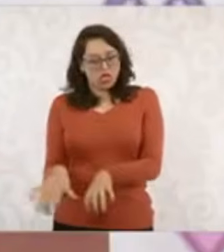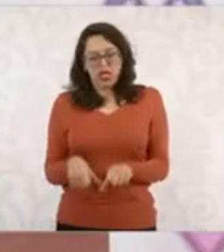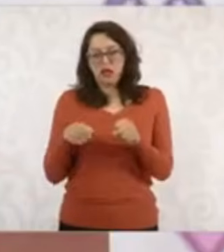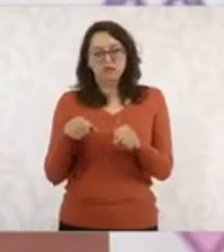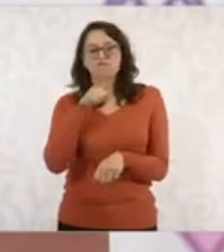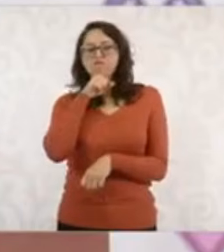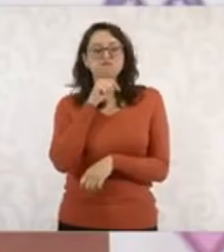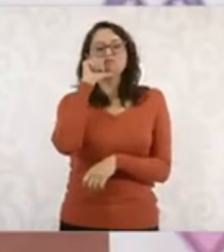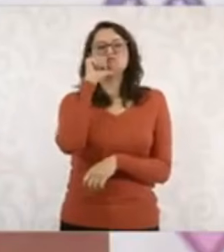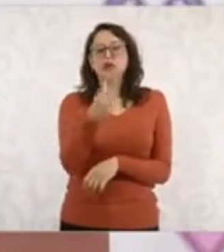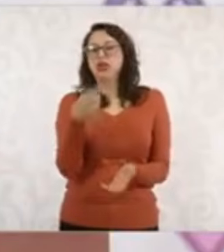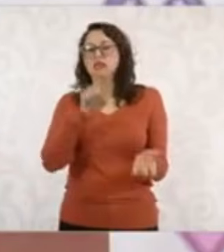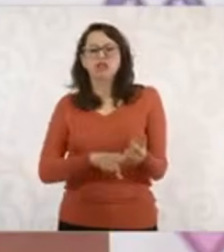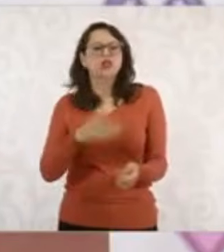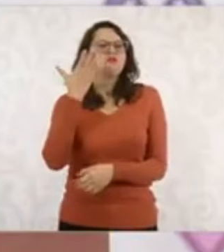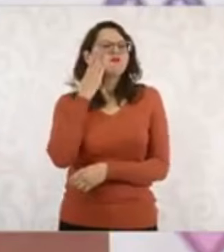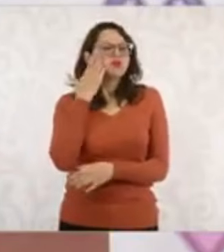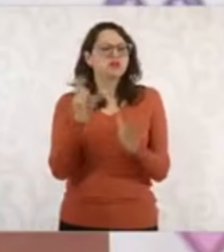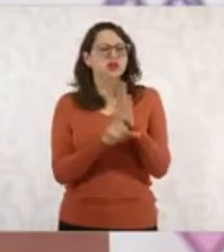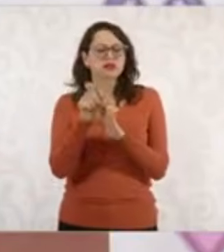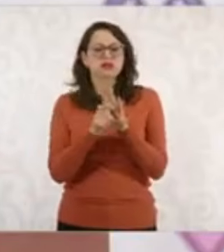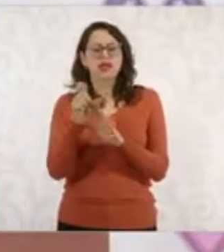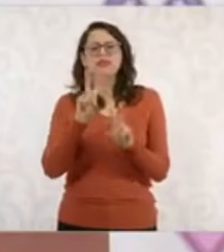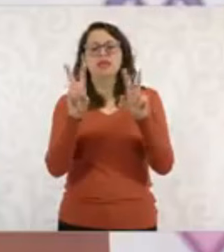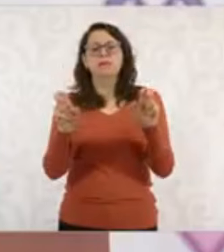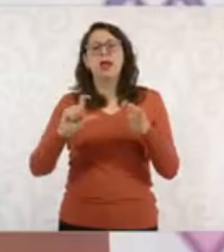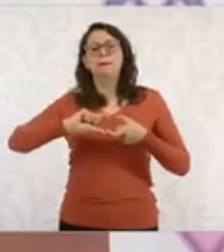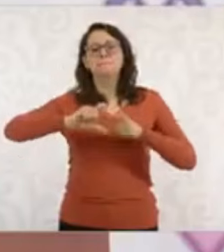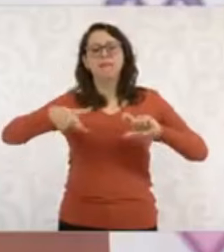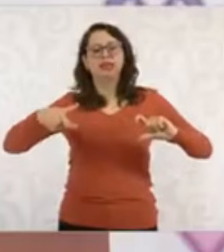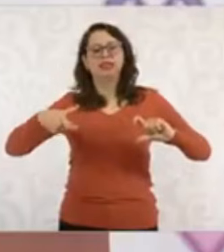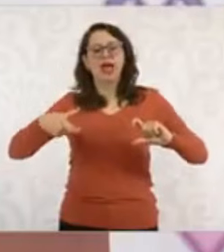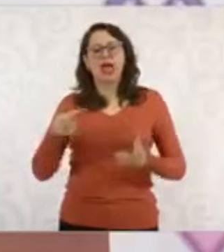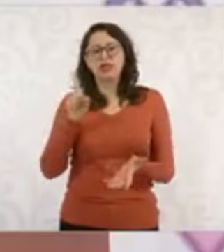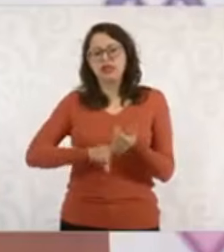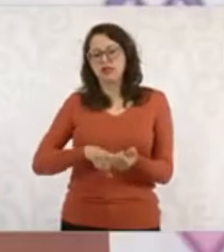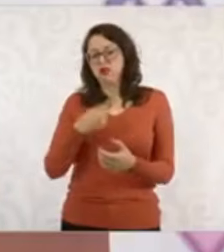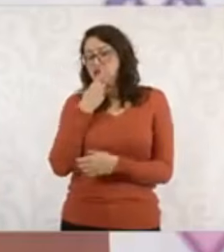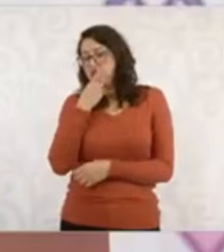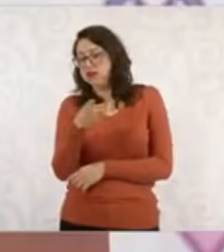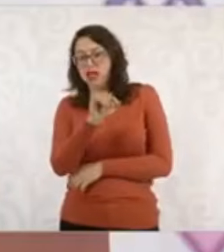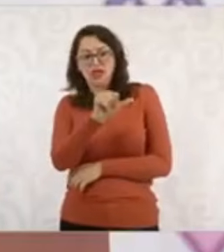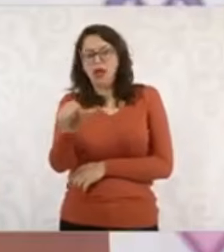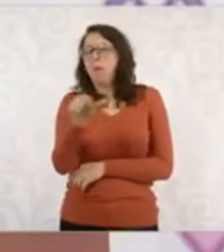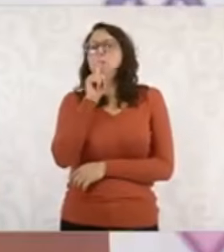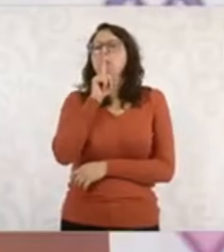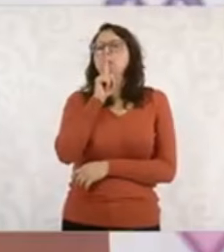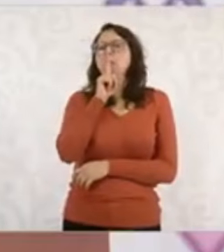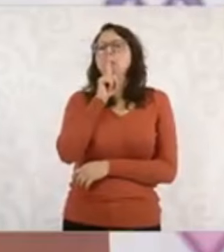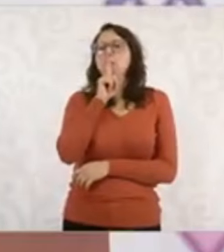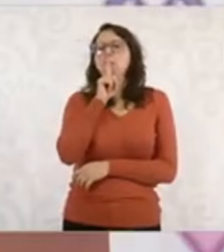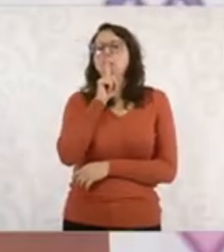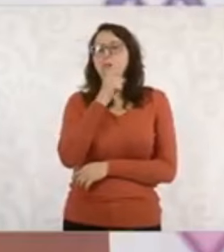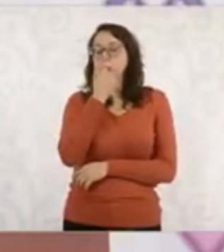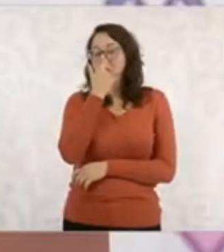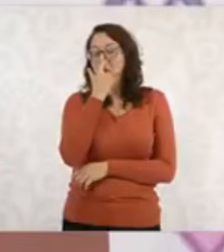Meta, creo que es de Facebook o de Instagram o algo así, ¿verdad? Que diga inteligencia artificial, que en todo caso pues es lo